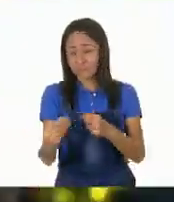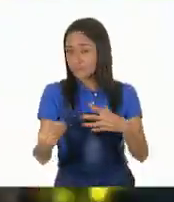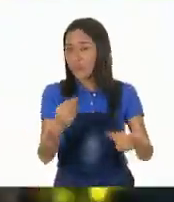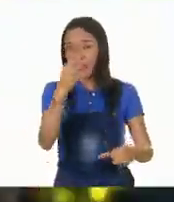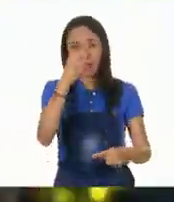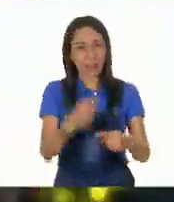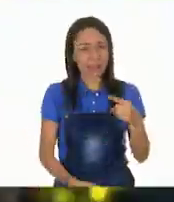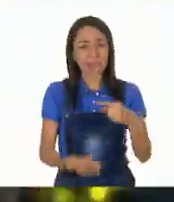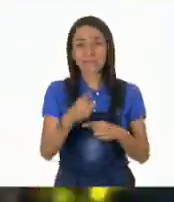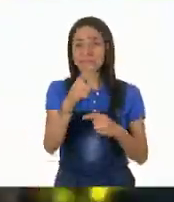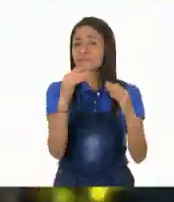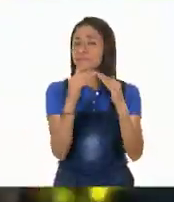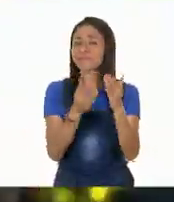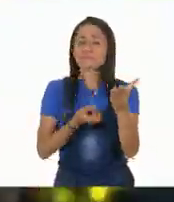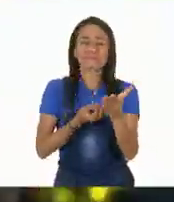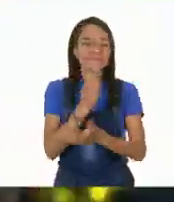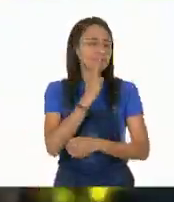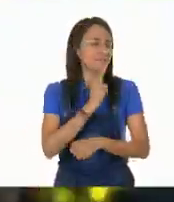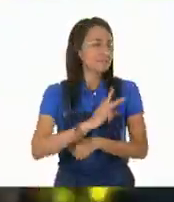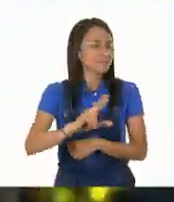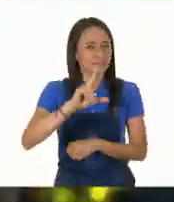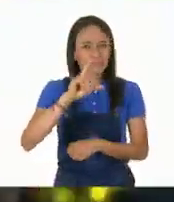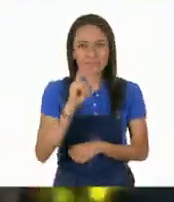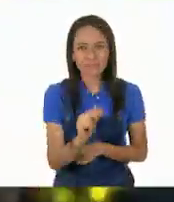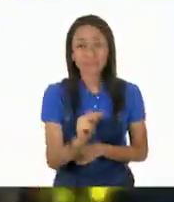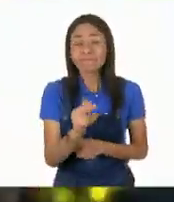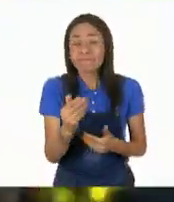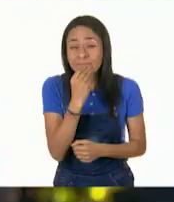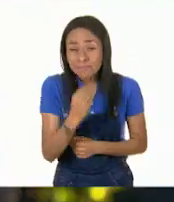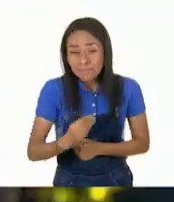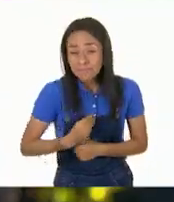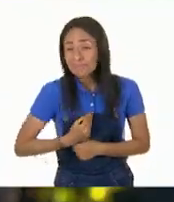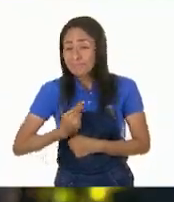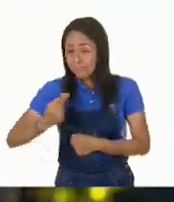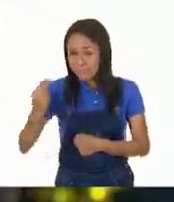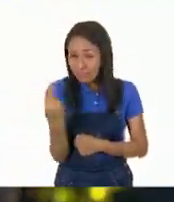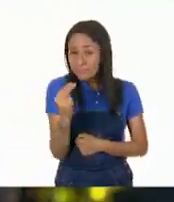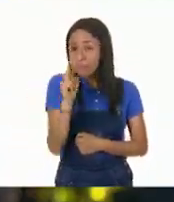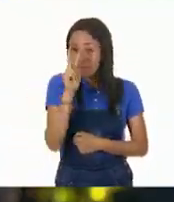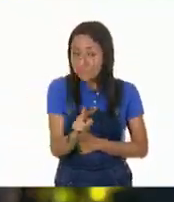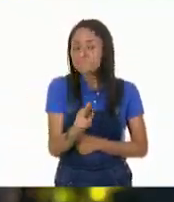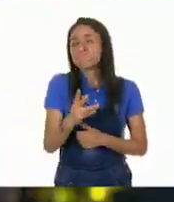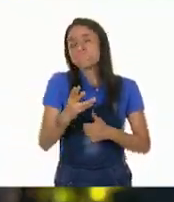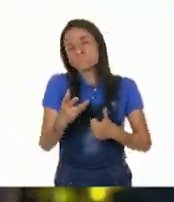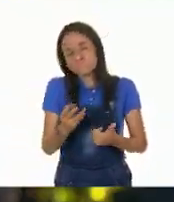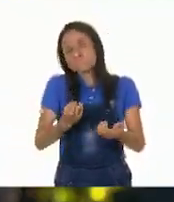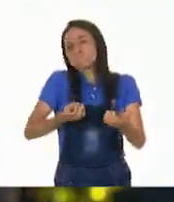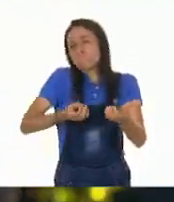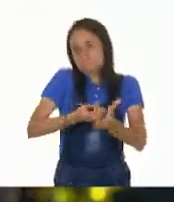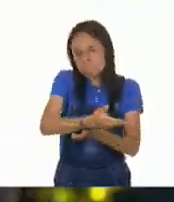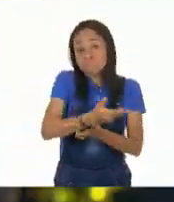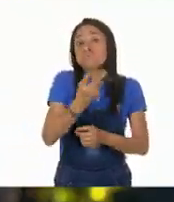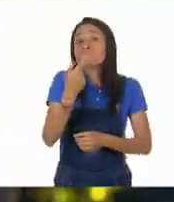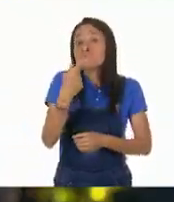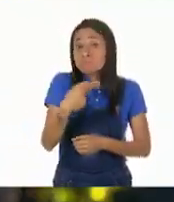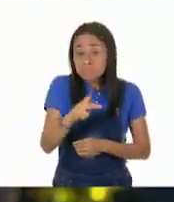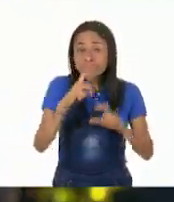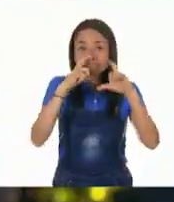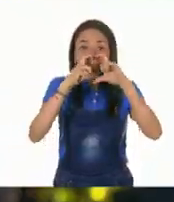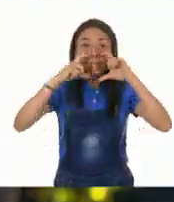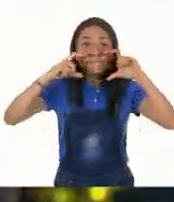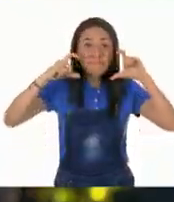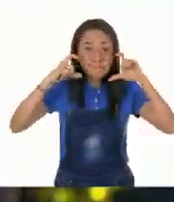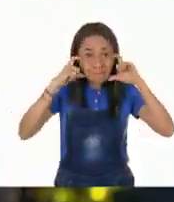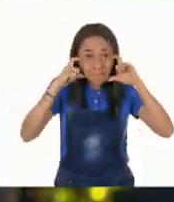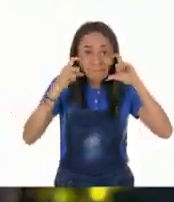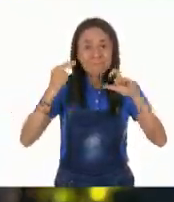no salir de casa a menos que sea muy necesario si lo haces utiliza el cubrebocas